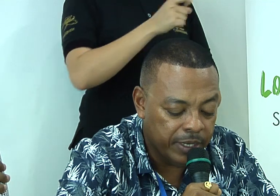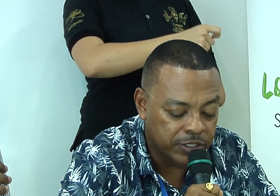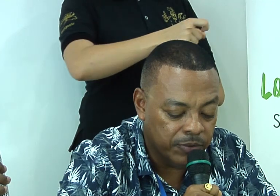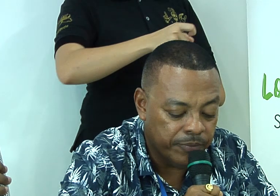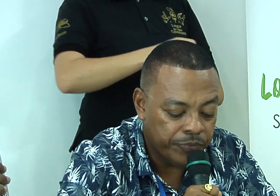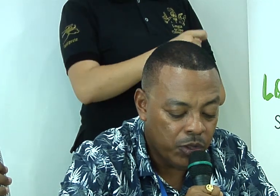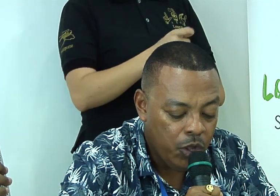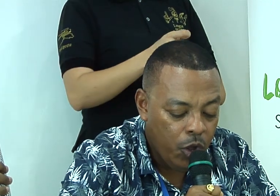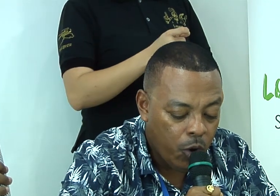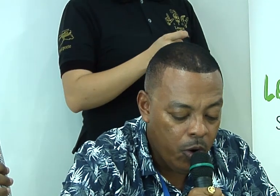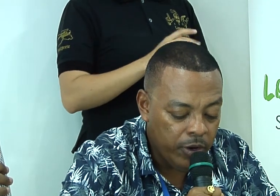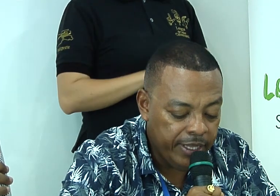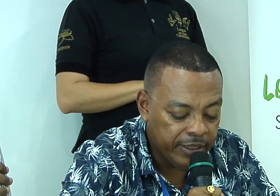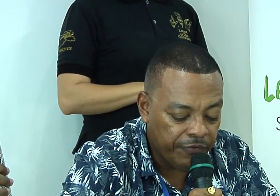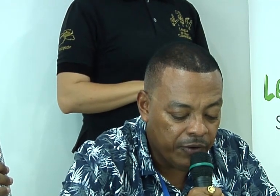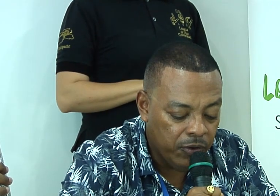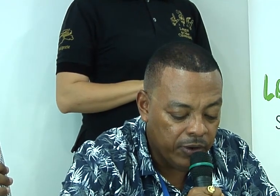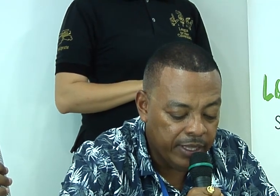igual denominación,